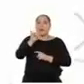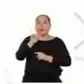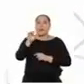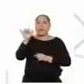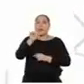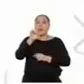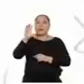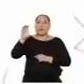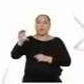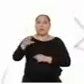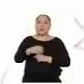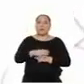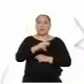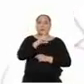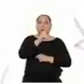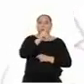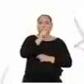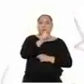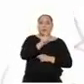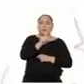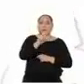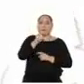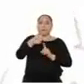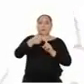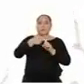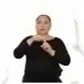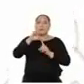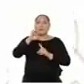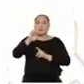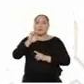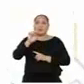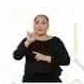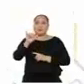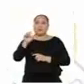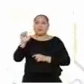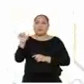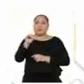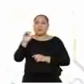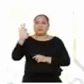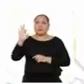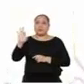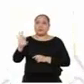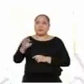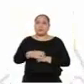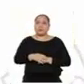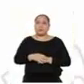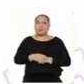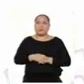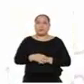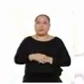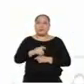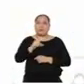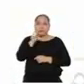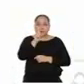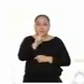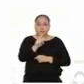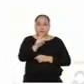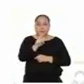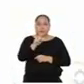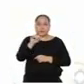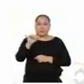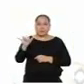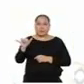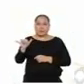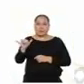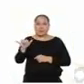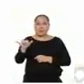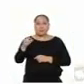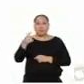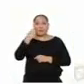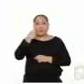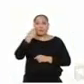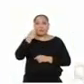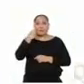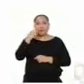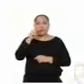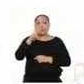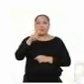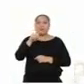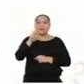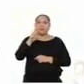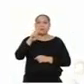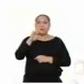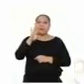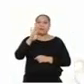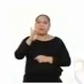más E por Y es igual a F. Donde a los valores de X y Y se les conoce como